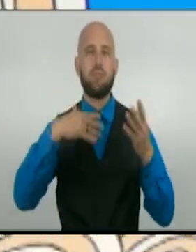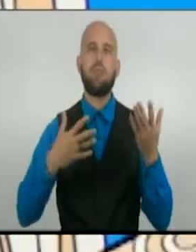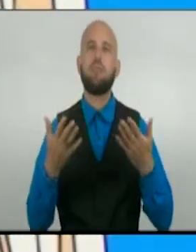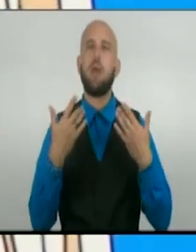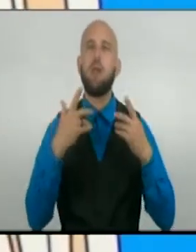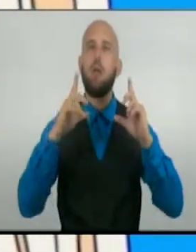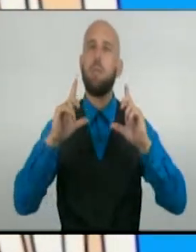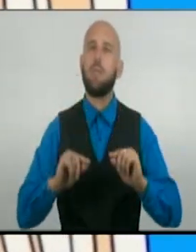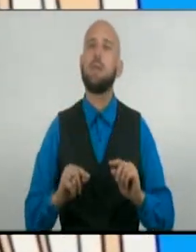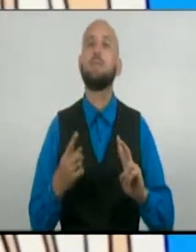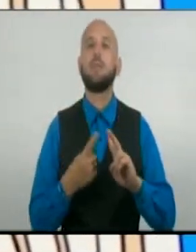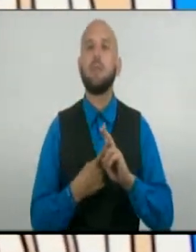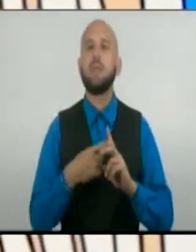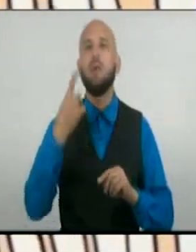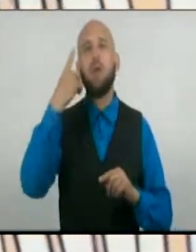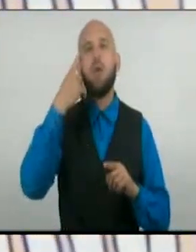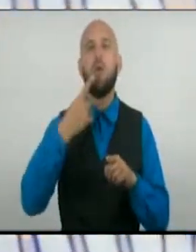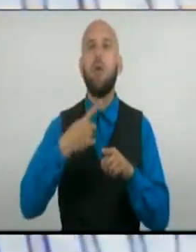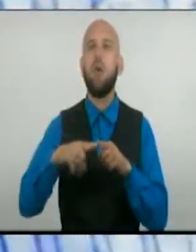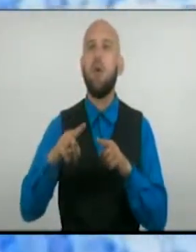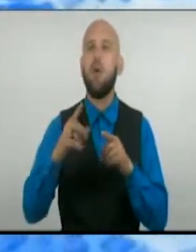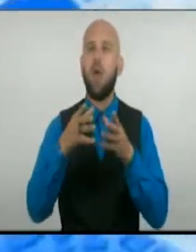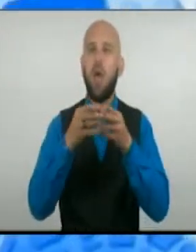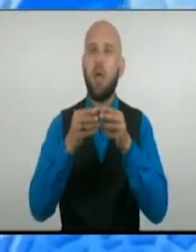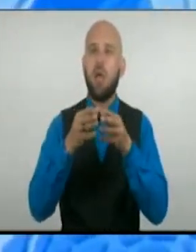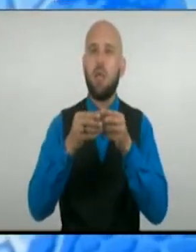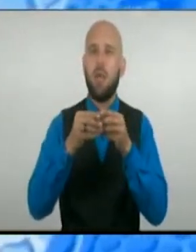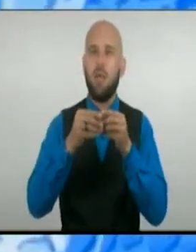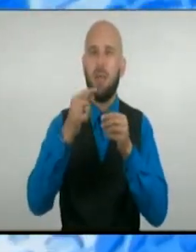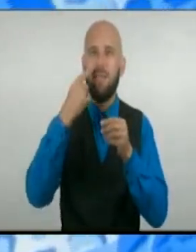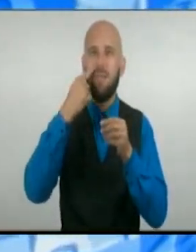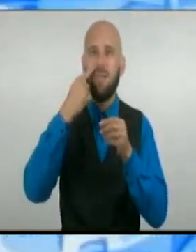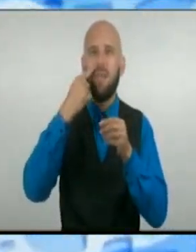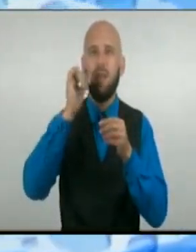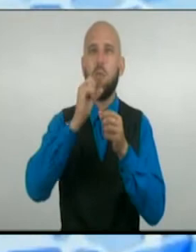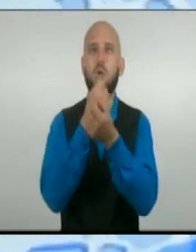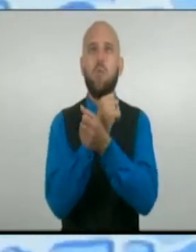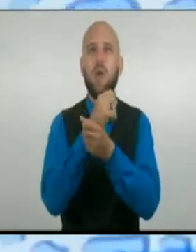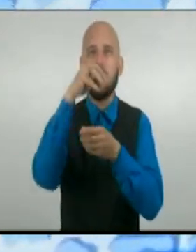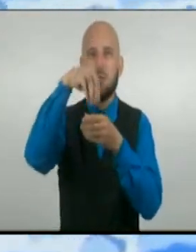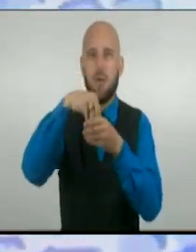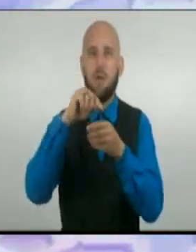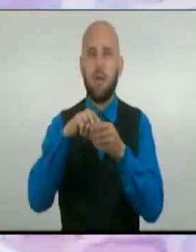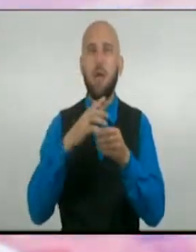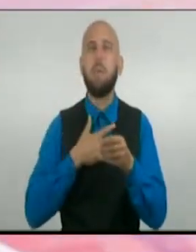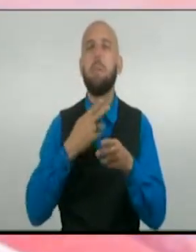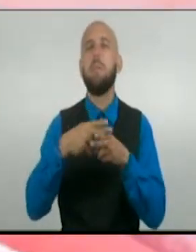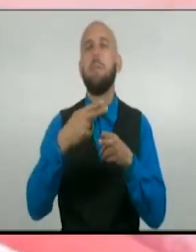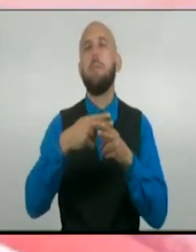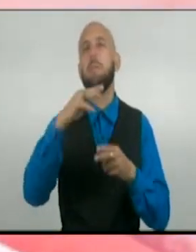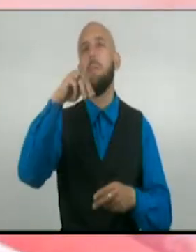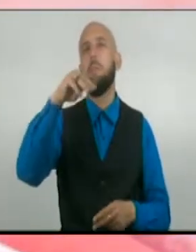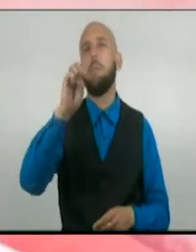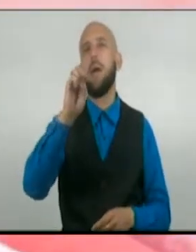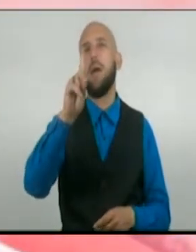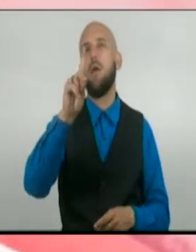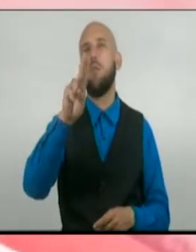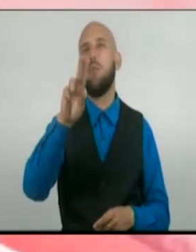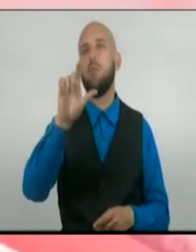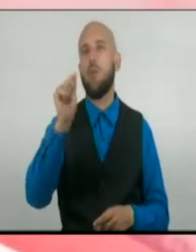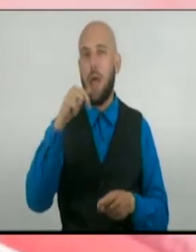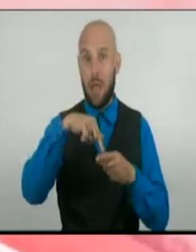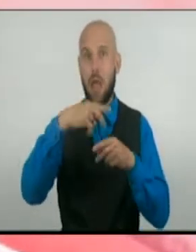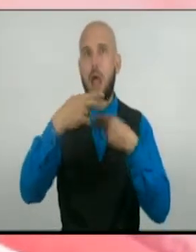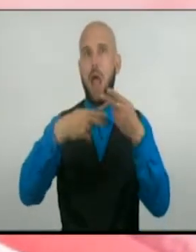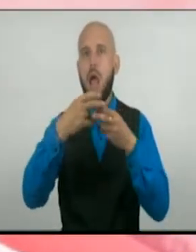médula ósea que es la parte blanda y esponjosa del interior de los huesos todos los días se producen nuevas células